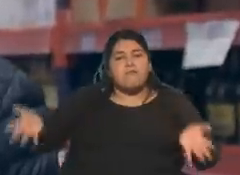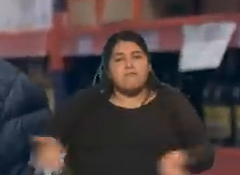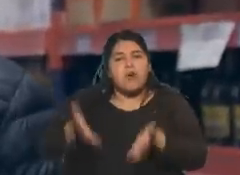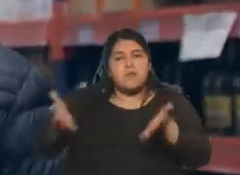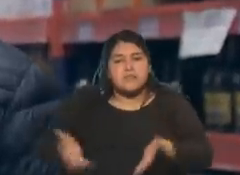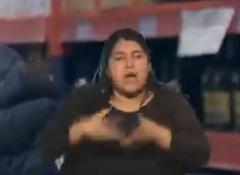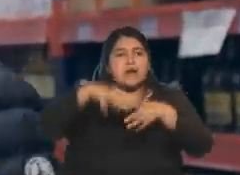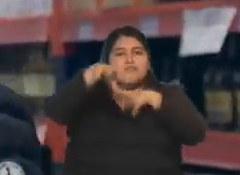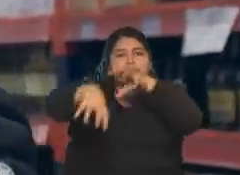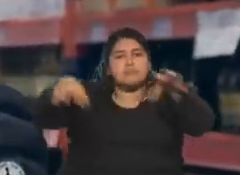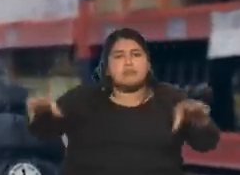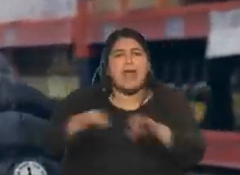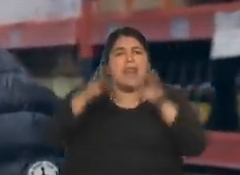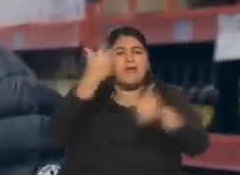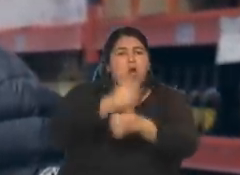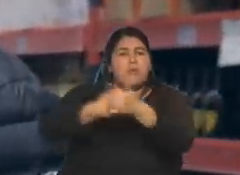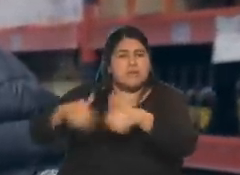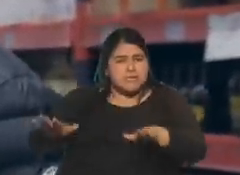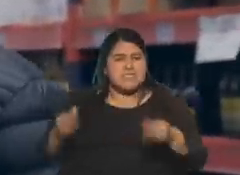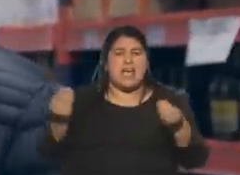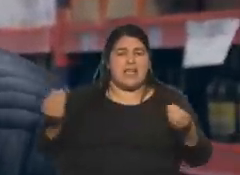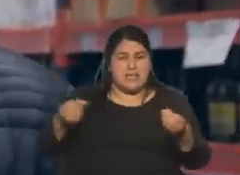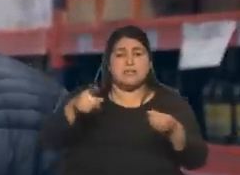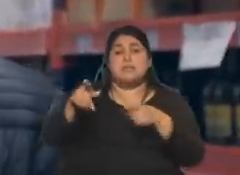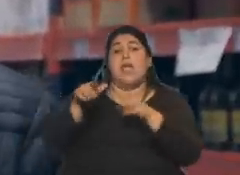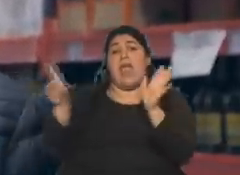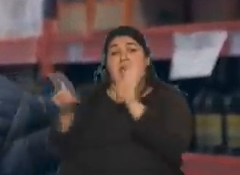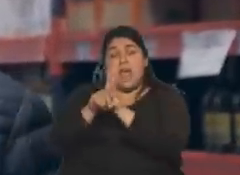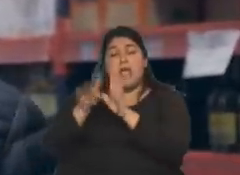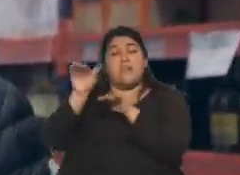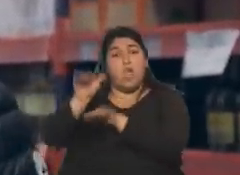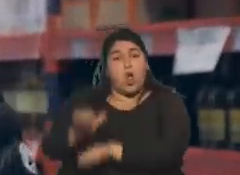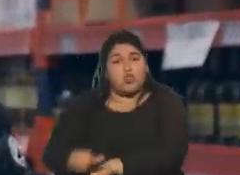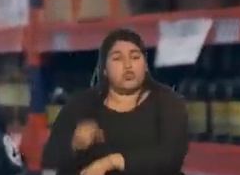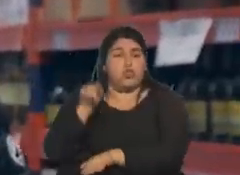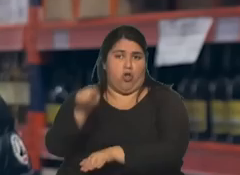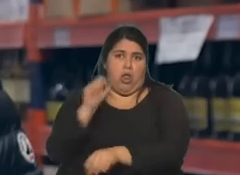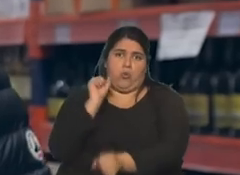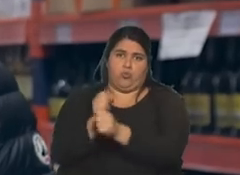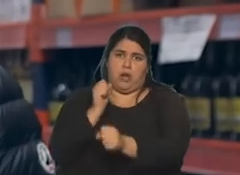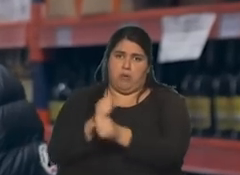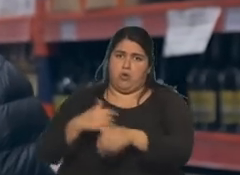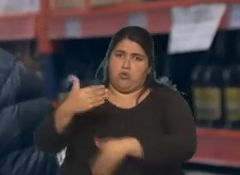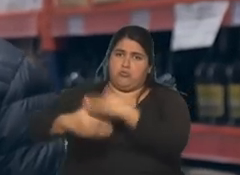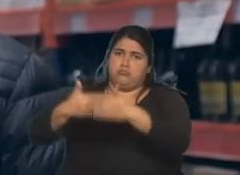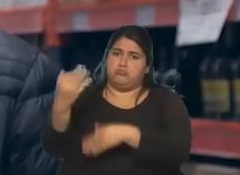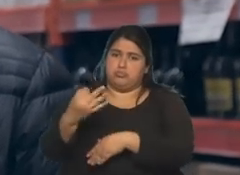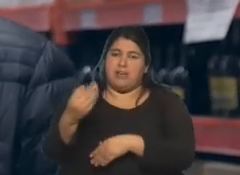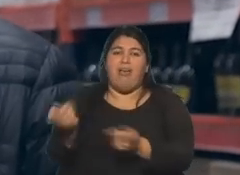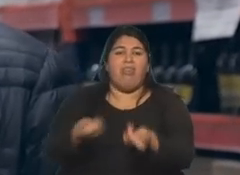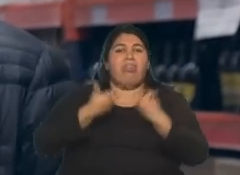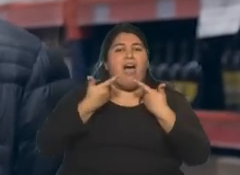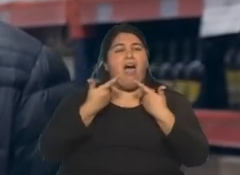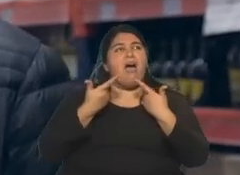es, como fue lo de la ley de góndolas, que yo creo que es un trabajo muy importante que se hizo. A vos te permite darle